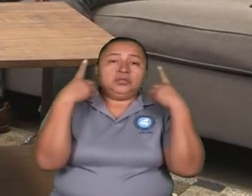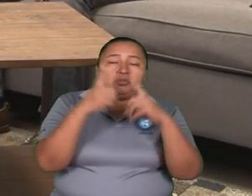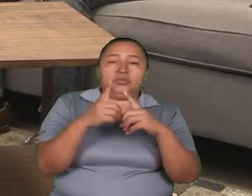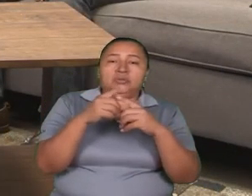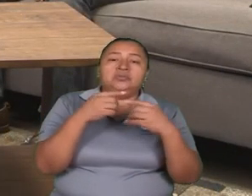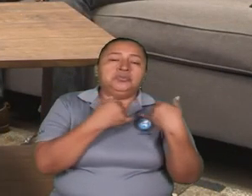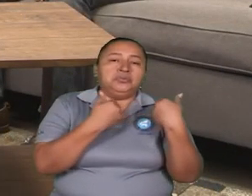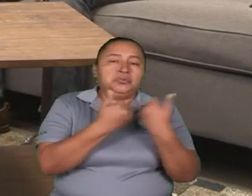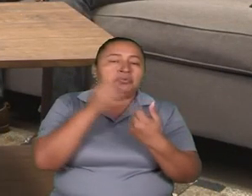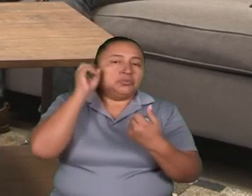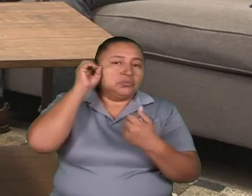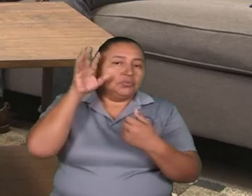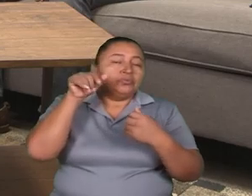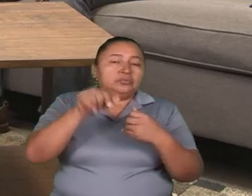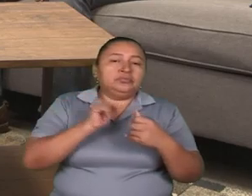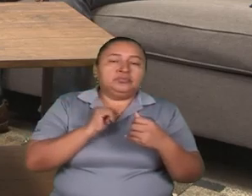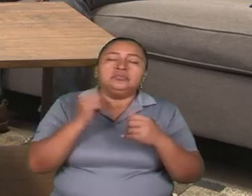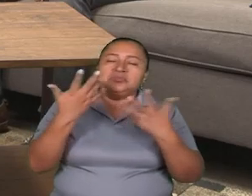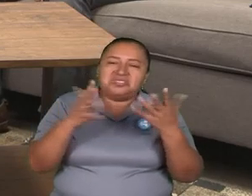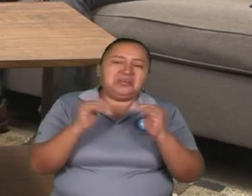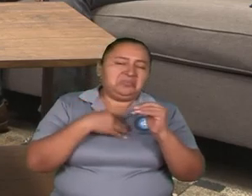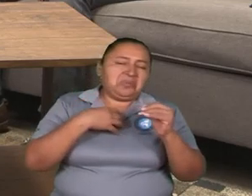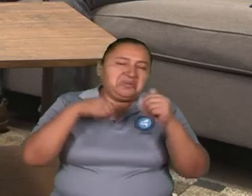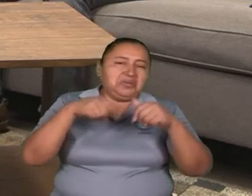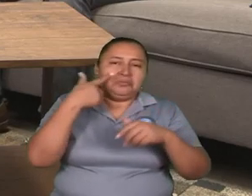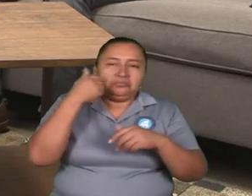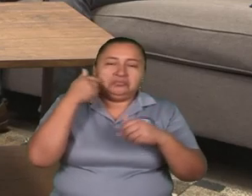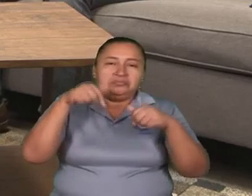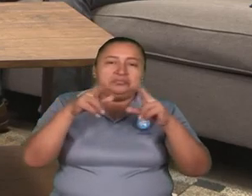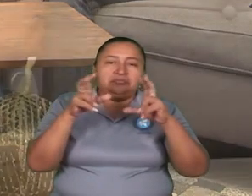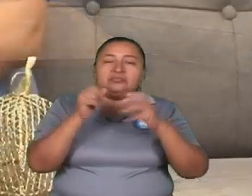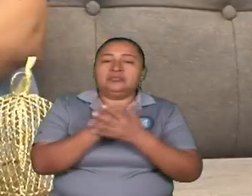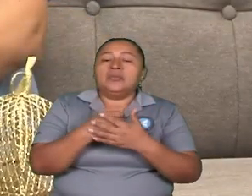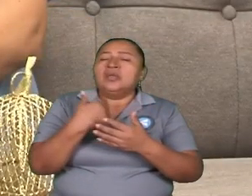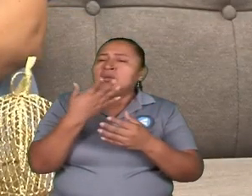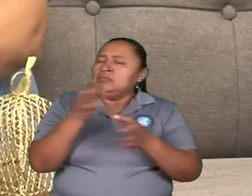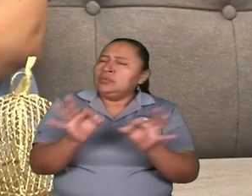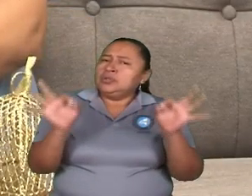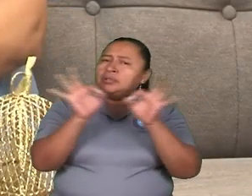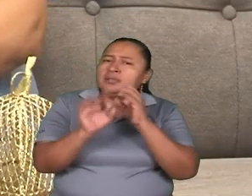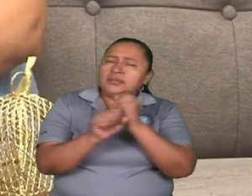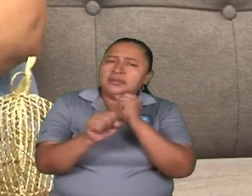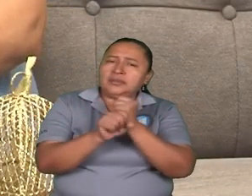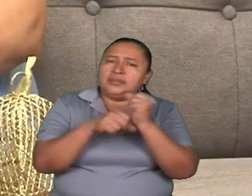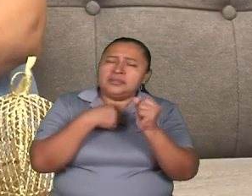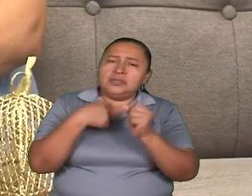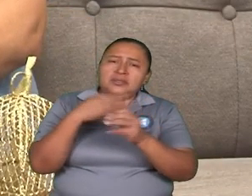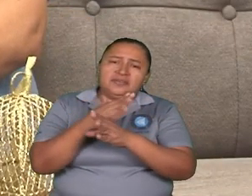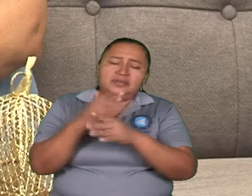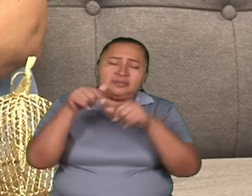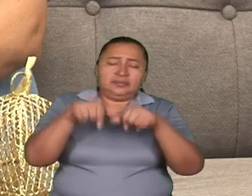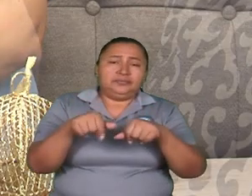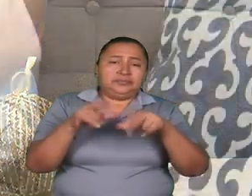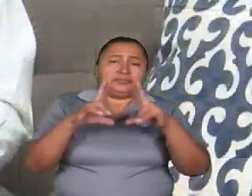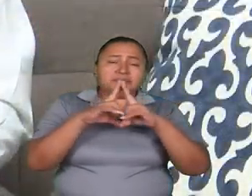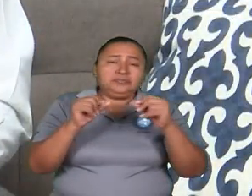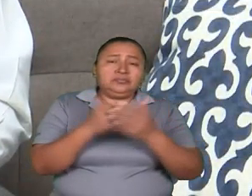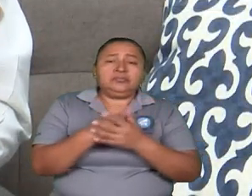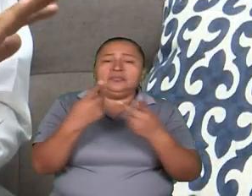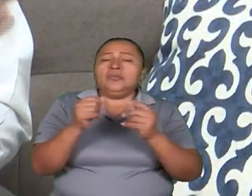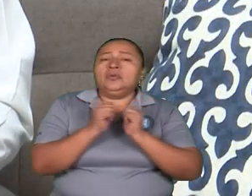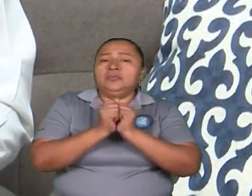Gracias por continuar en sintonía de su canal parlamentario y gracias por continuar acompañándonos en su programa Desde el Parlamento. Un saludo muy especial a